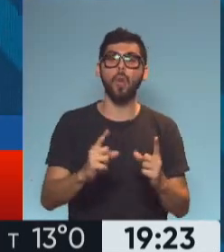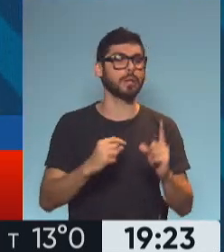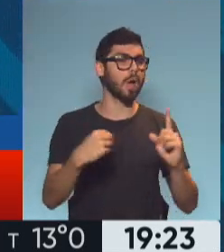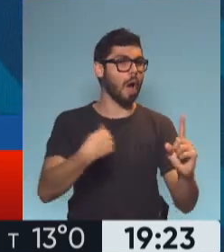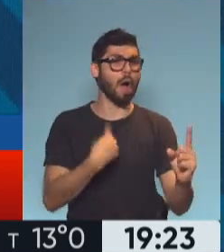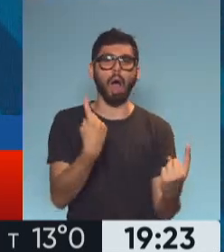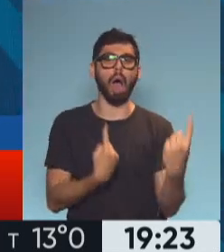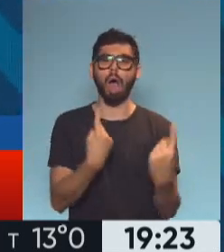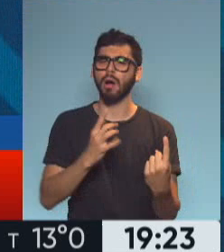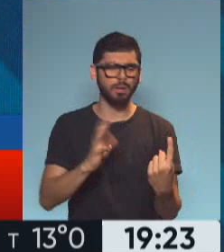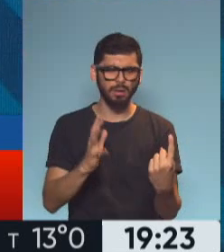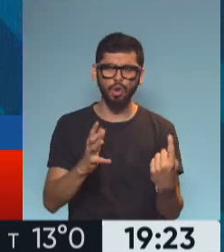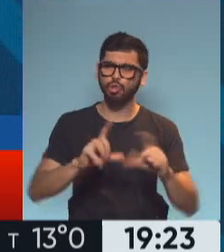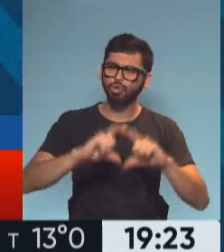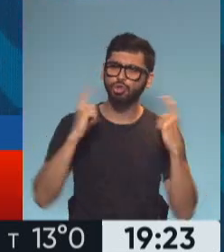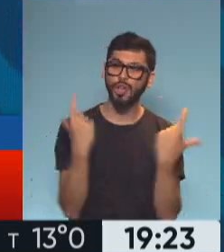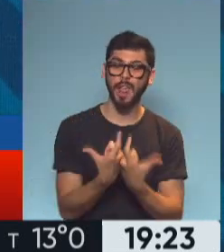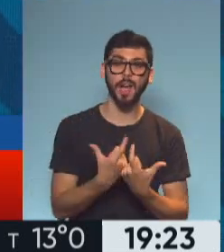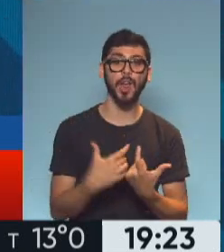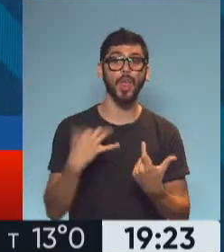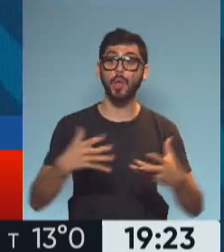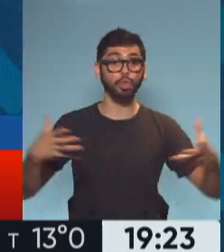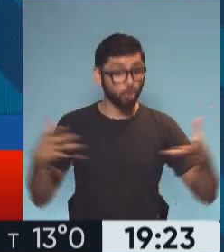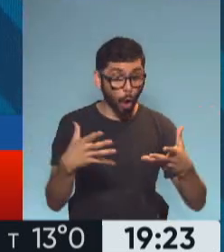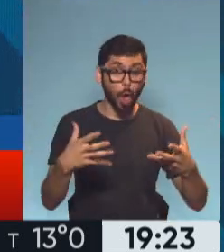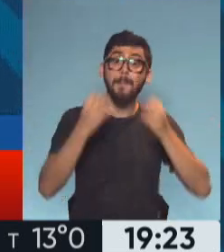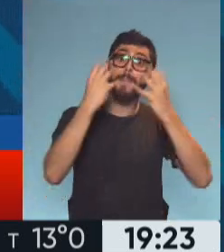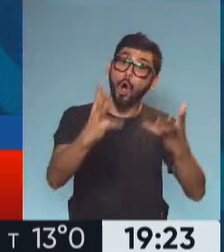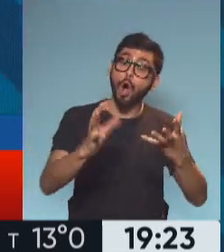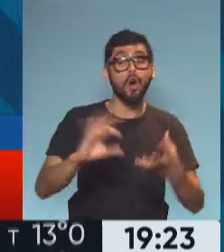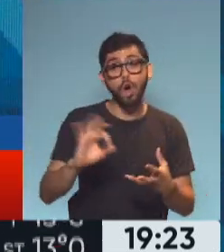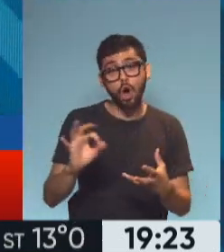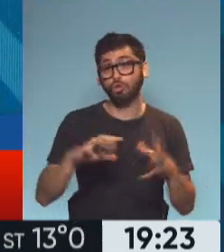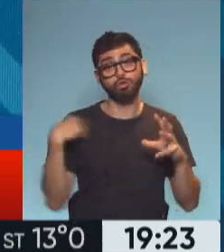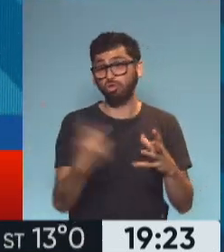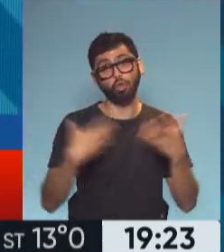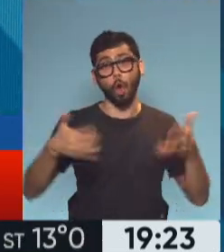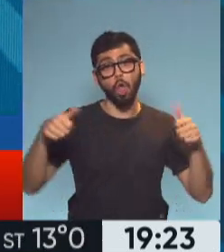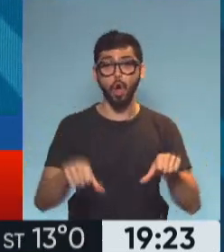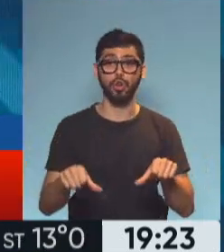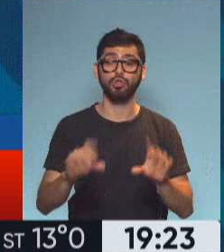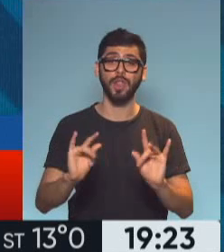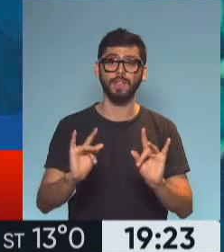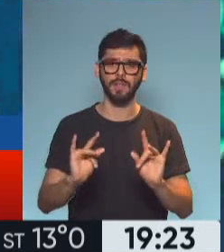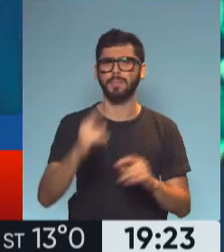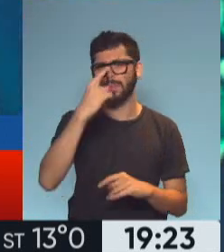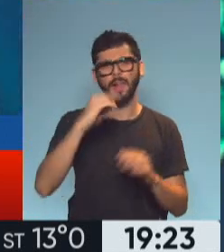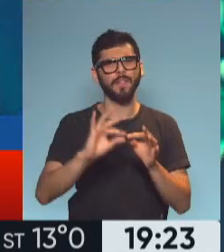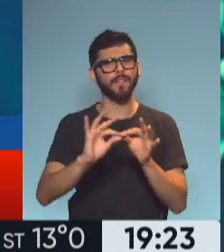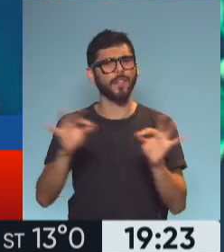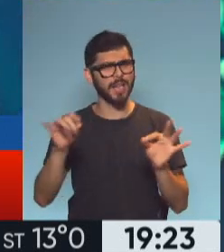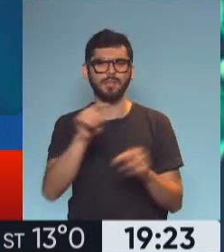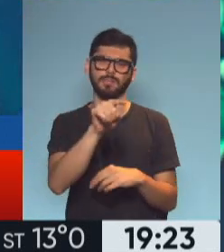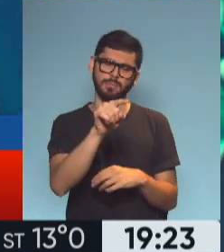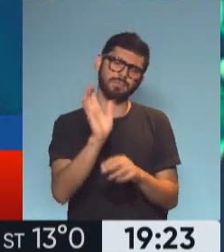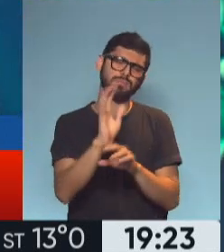personal esto de estas cosas salimos todos juntos o todos vamos a estar muy complicados esta última frase que usted dice